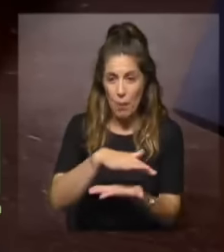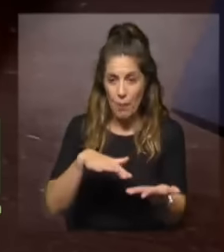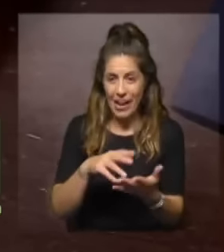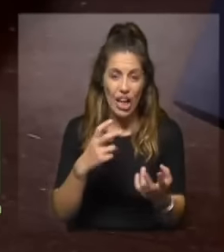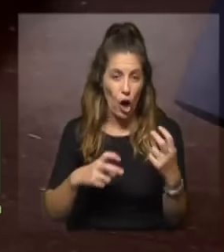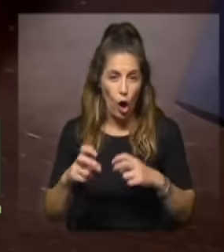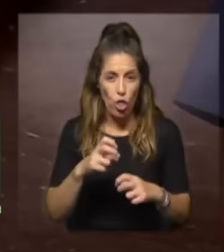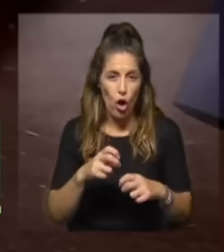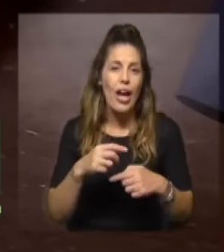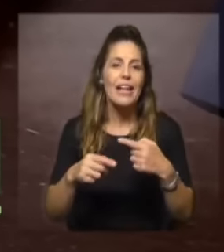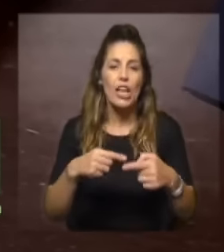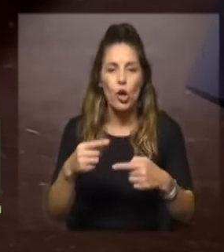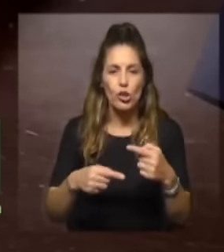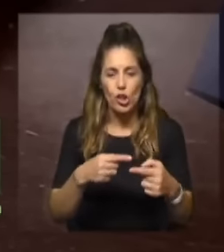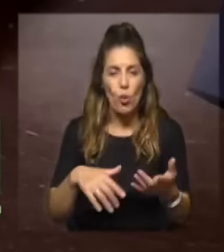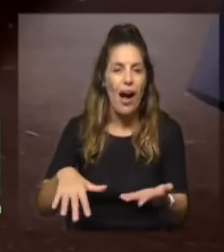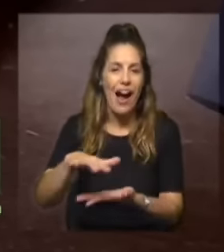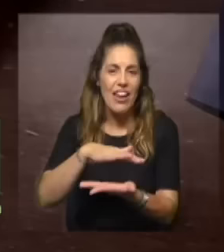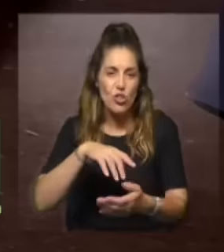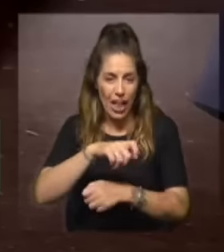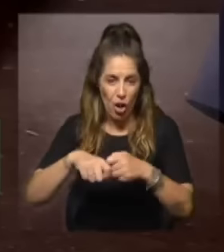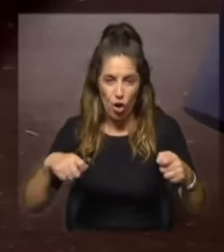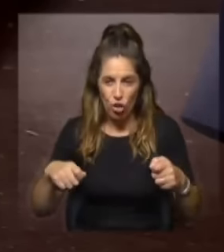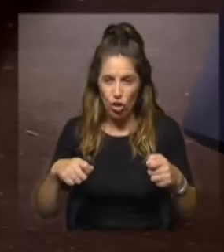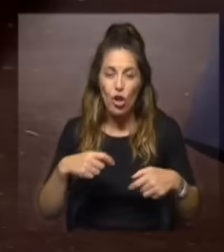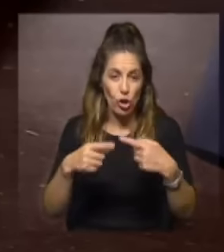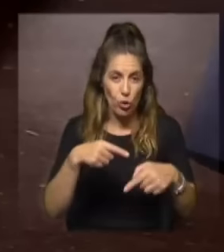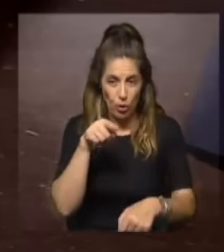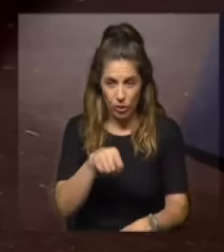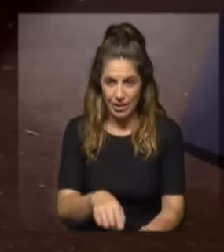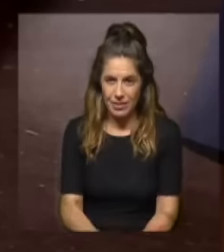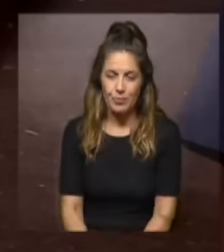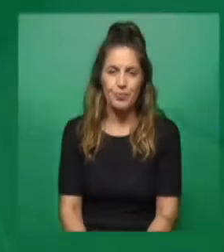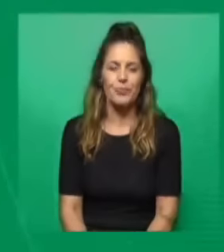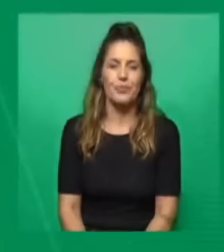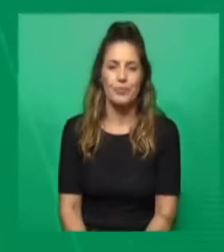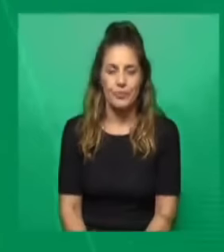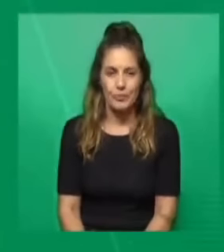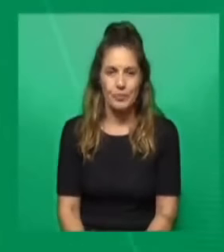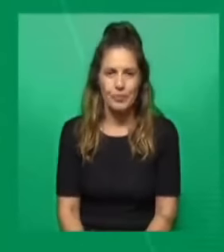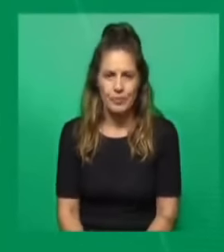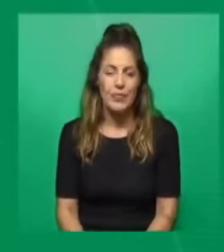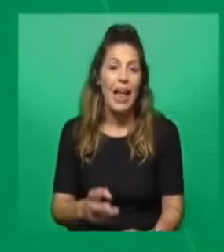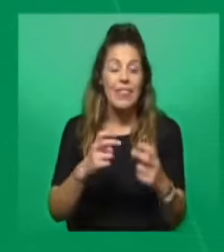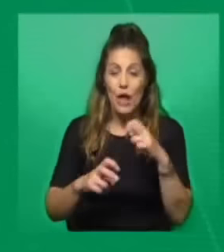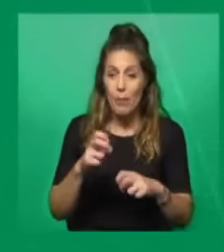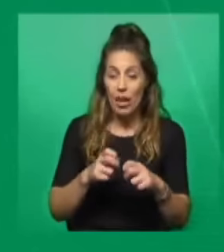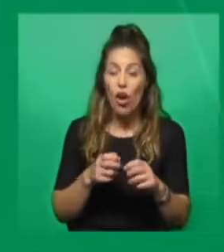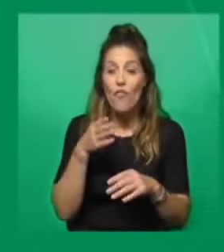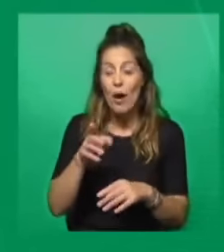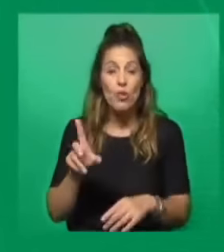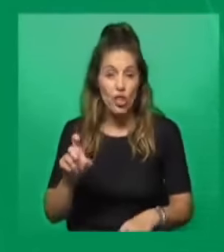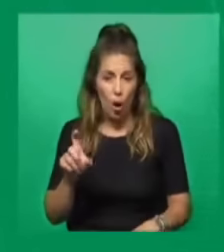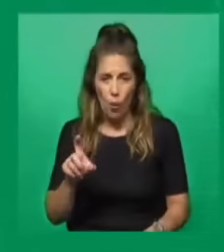que se extiende también a la zona del cordón compañeros ustedes y el parque rodó vamos a la Guada porque